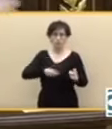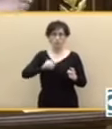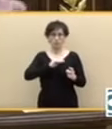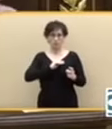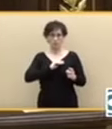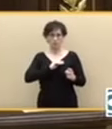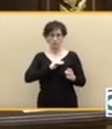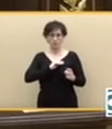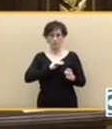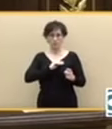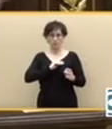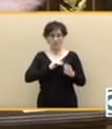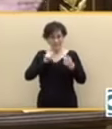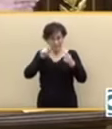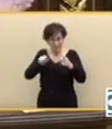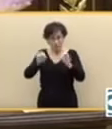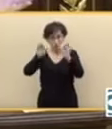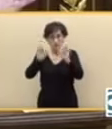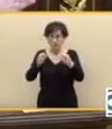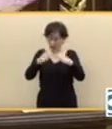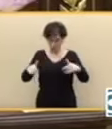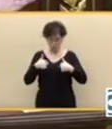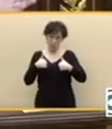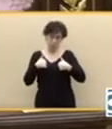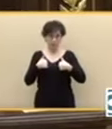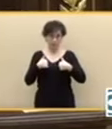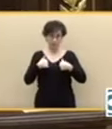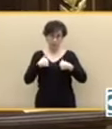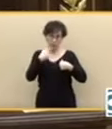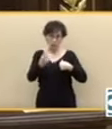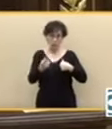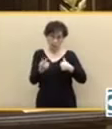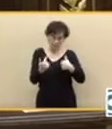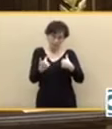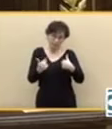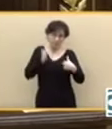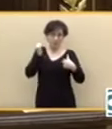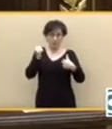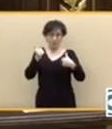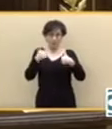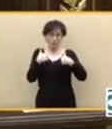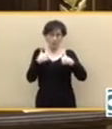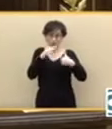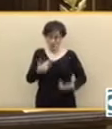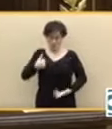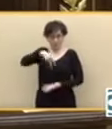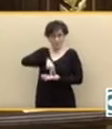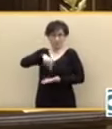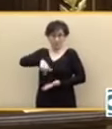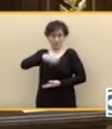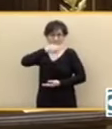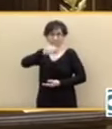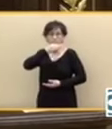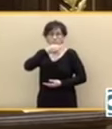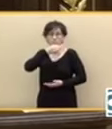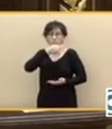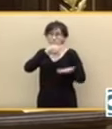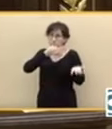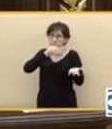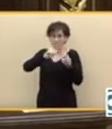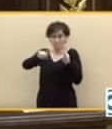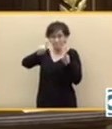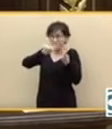aunque lo tenga que decir yo, pero es que soy el que ocupo en este momento esta tribuna. ¿Tendrá algo que ver con esto que España se